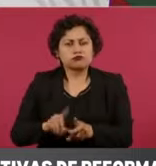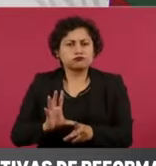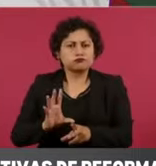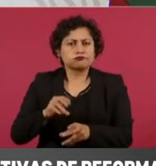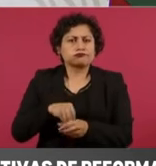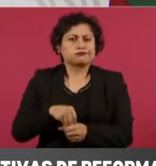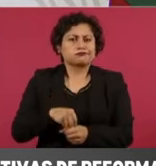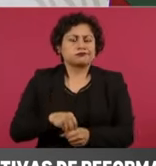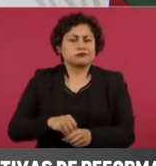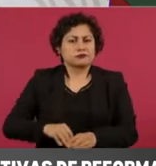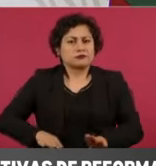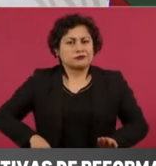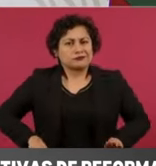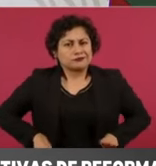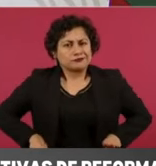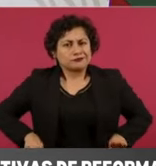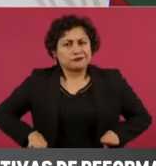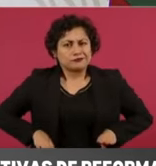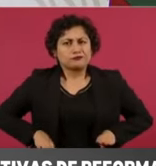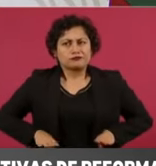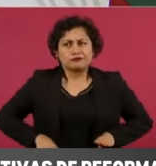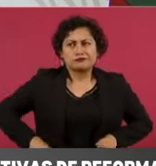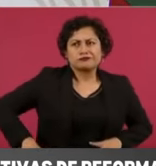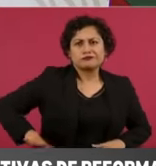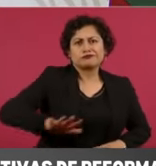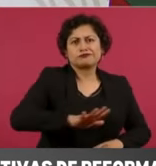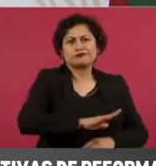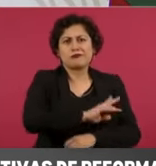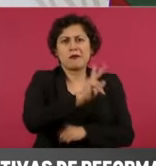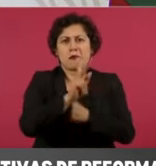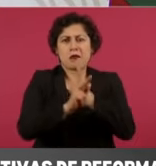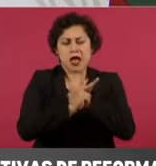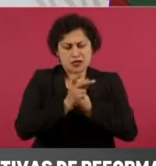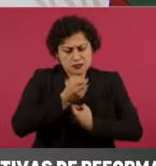nacional, social y subrayo